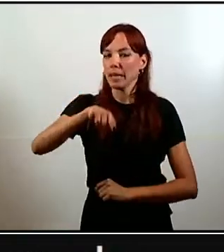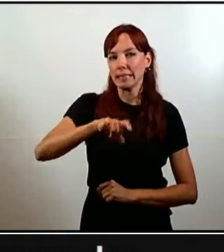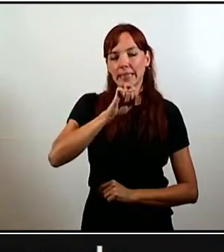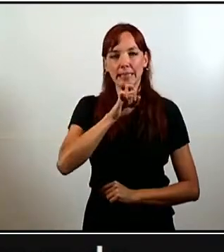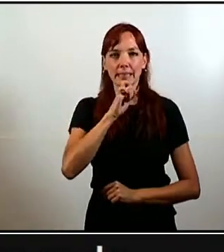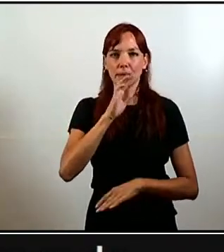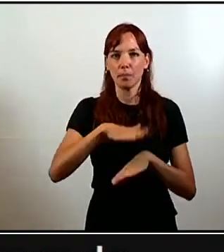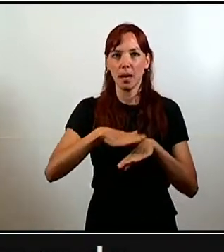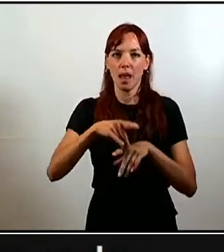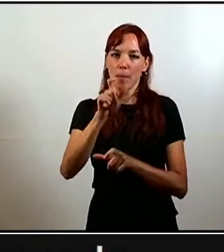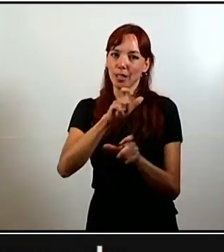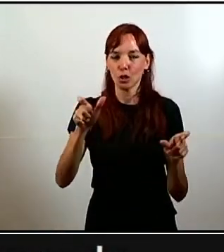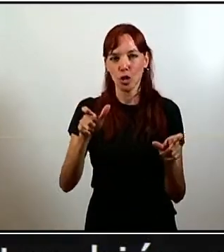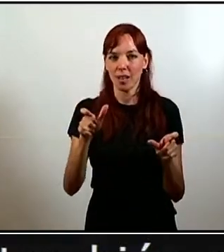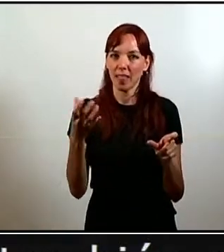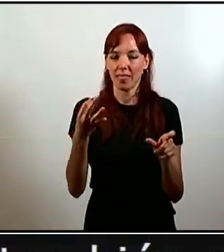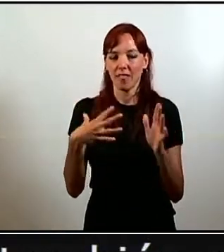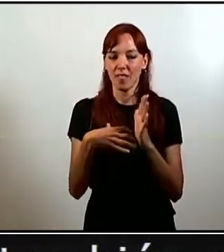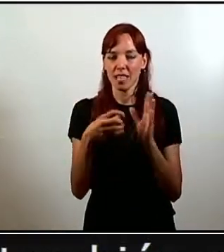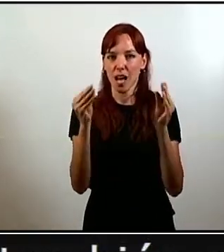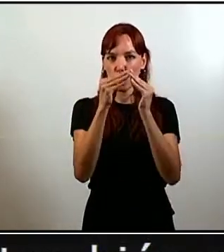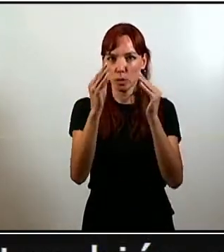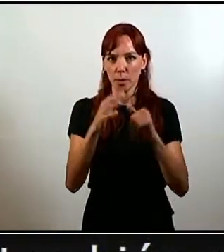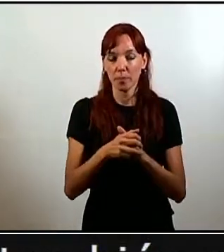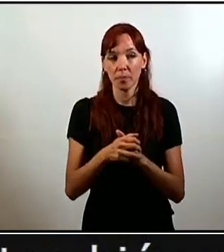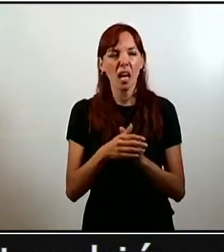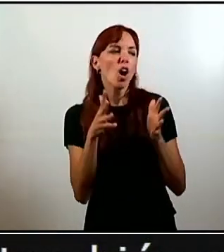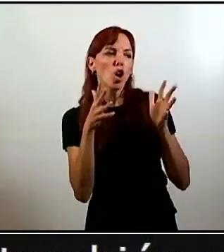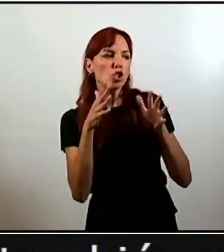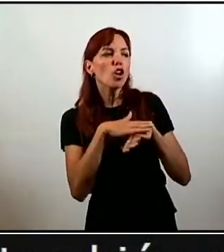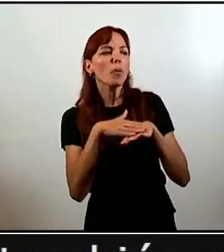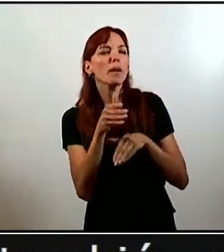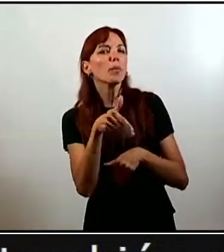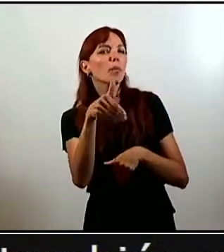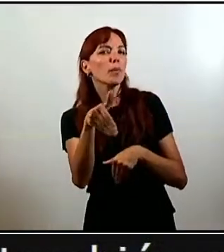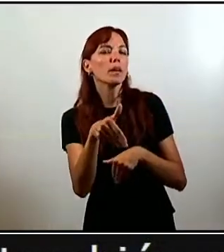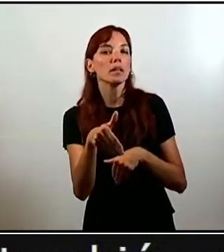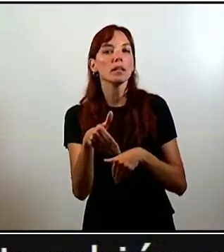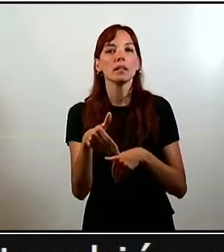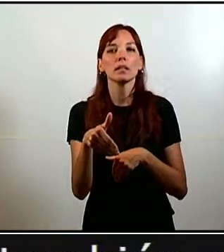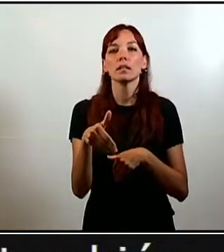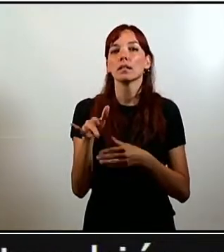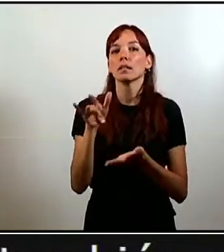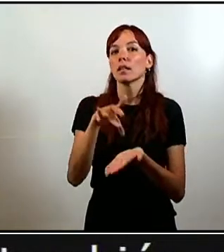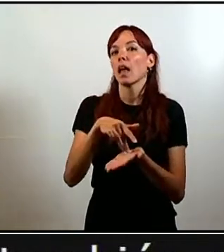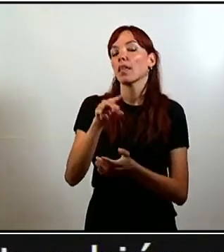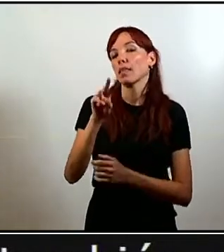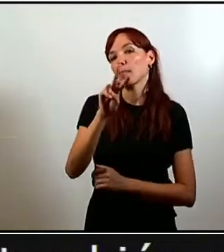que ajustar cositas. La idea es el 23.